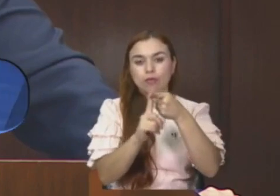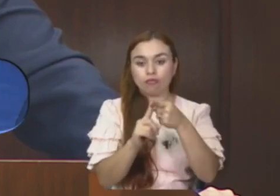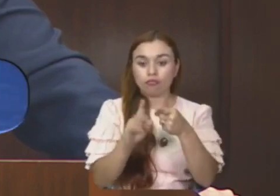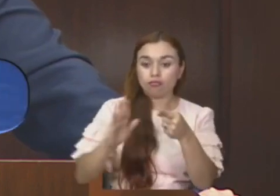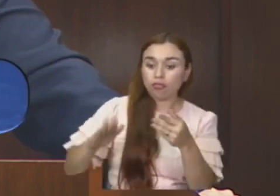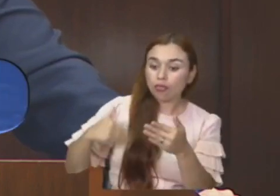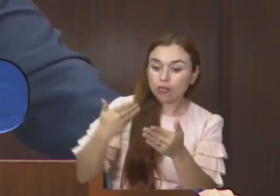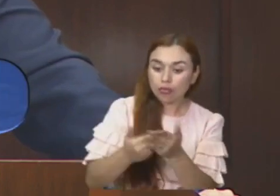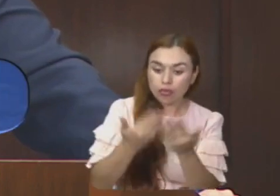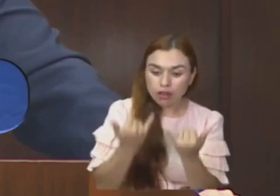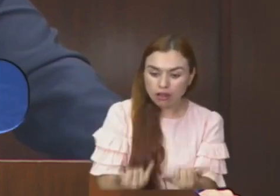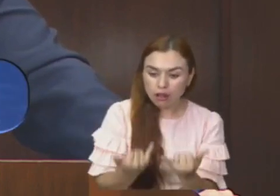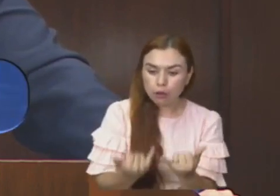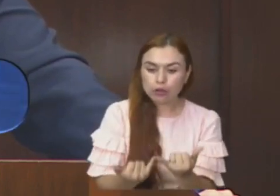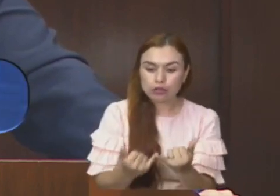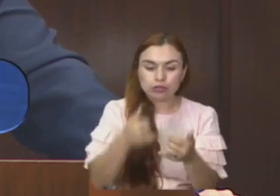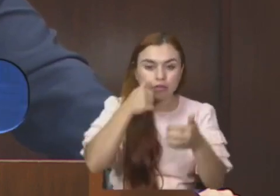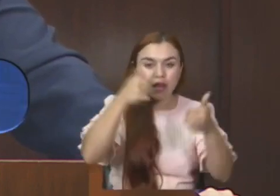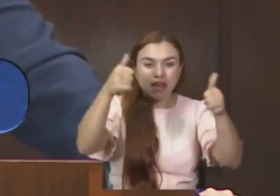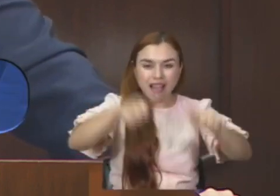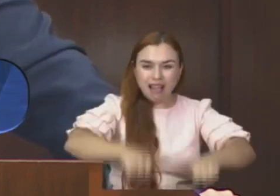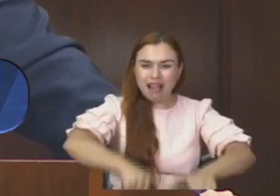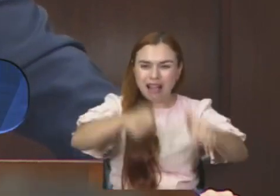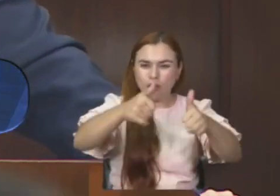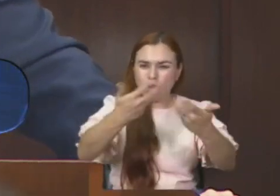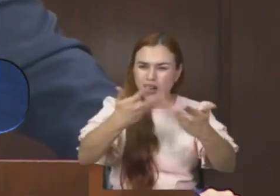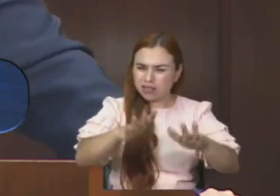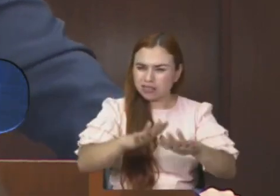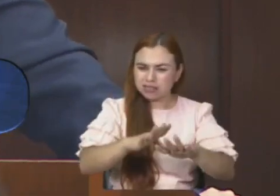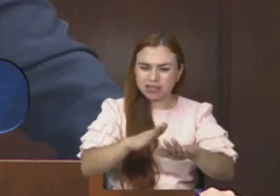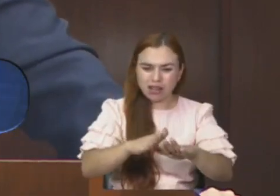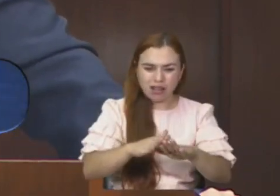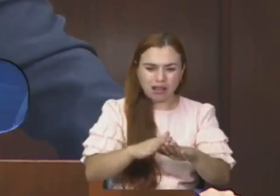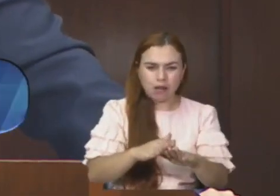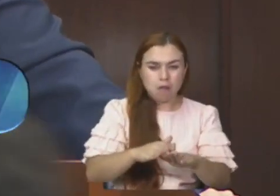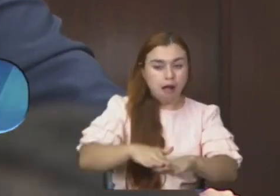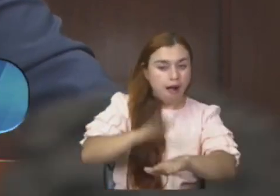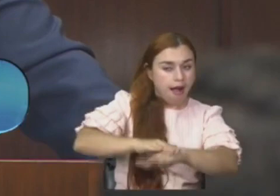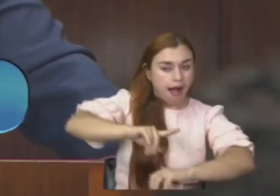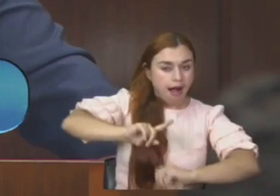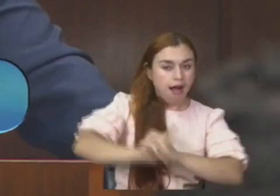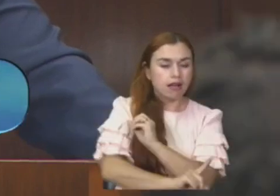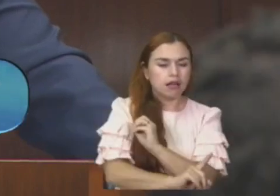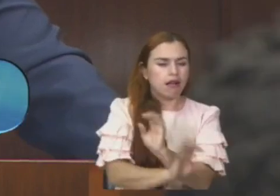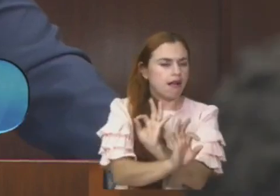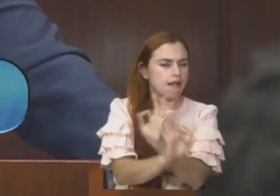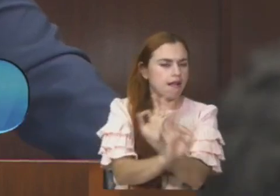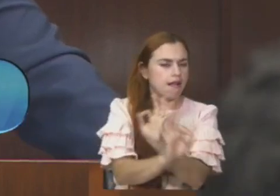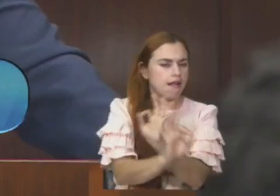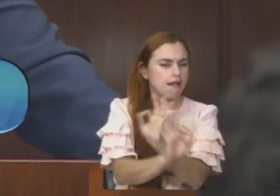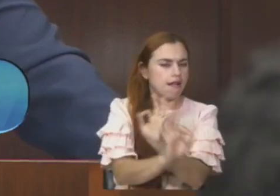se ha llegado a un acuerdo final con relación a estos arbitrajes. Los dos arbitrajes